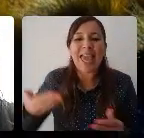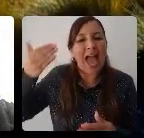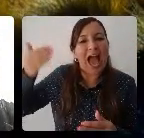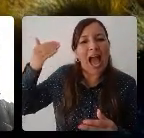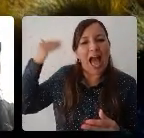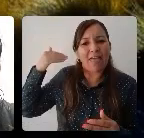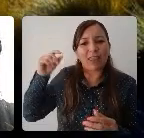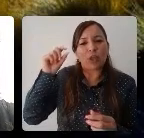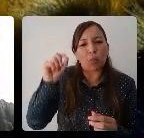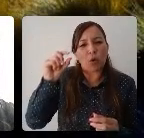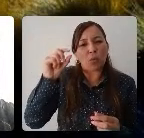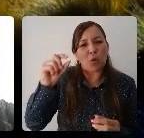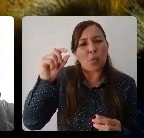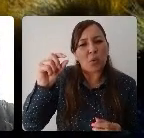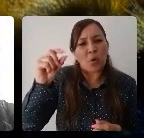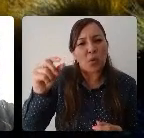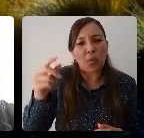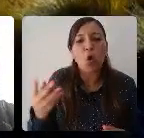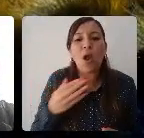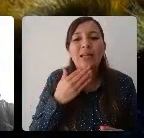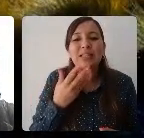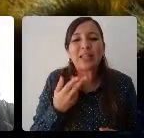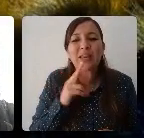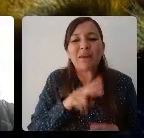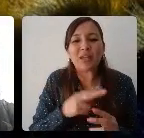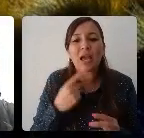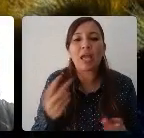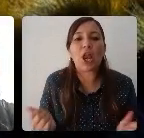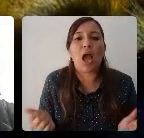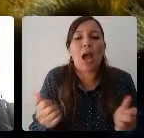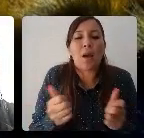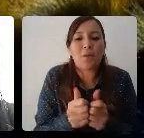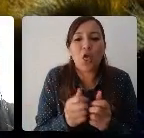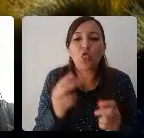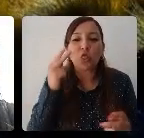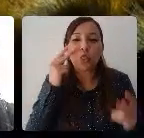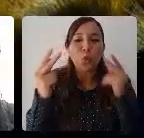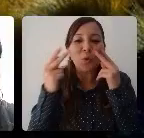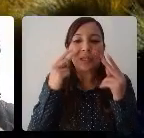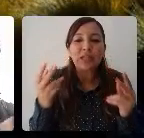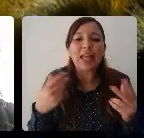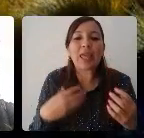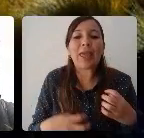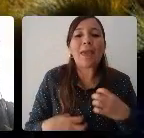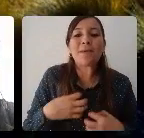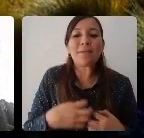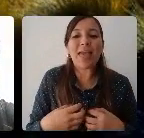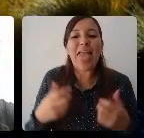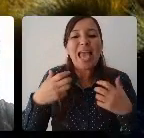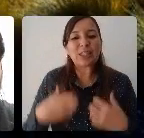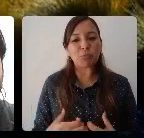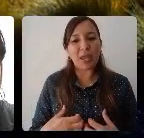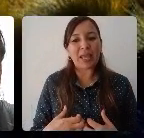turísticas interesantes a una demanda bastante, bastante interesada, ¿no?, en conocerlos, sino también han ido aportando en